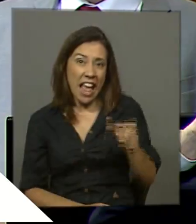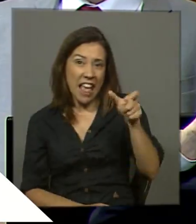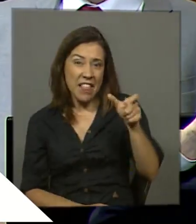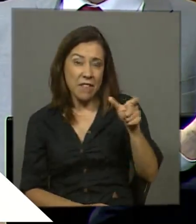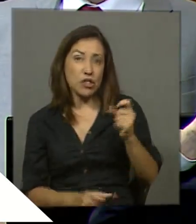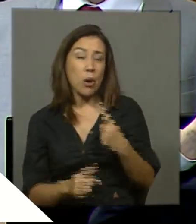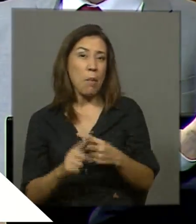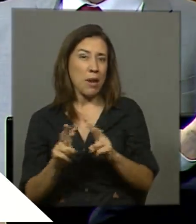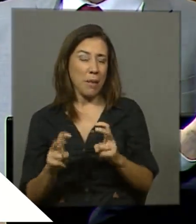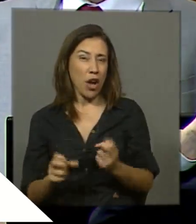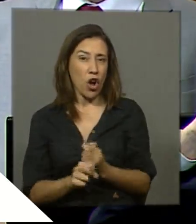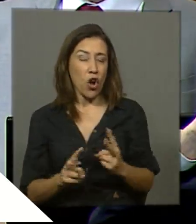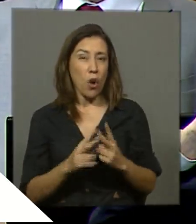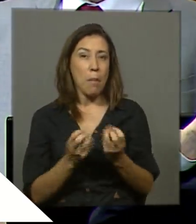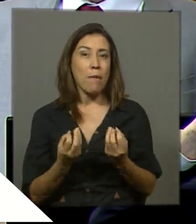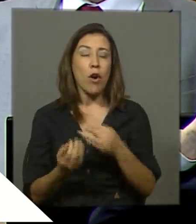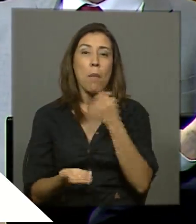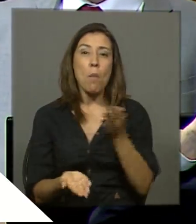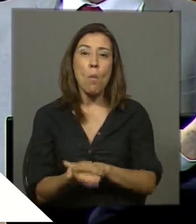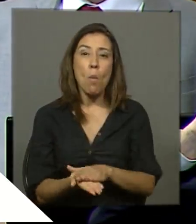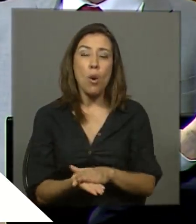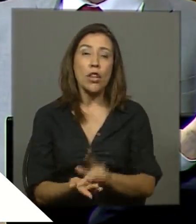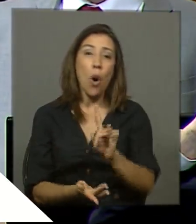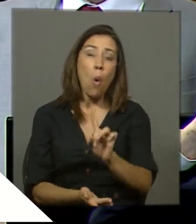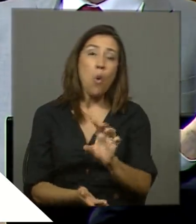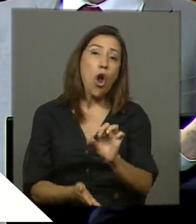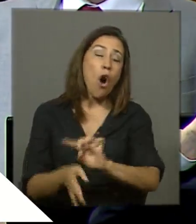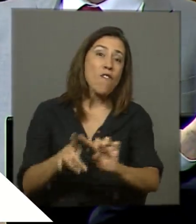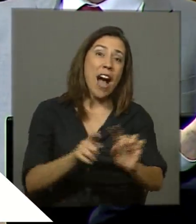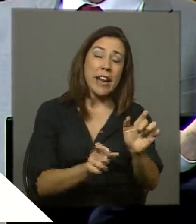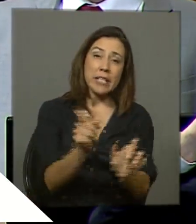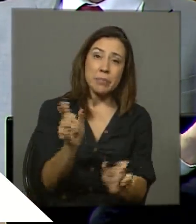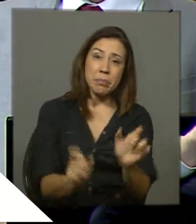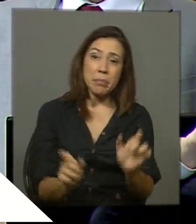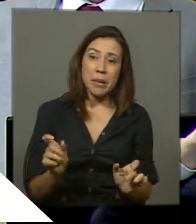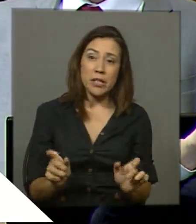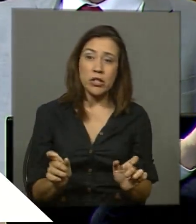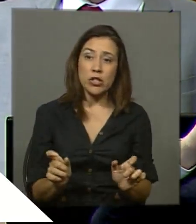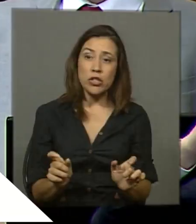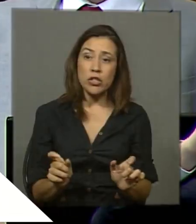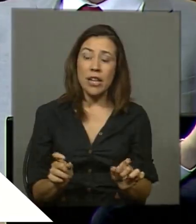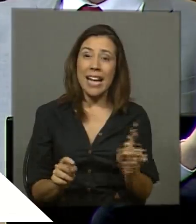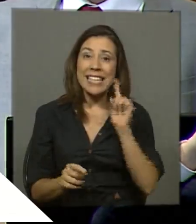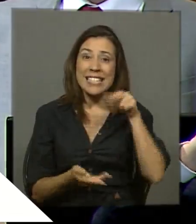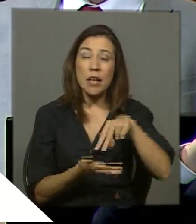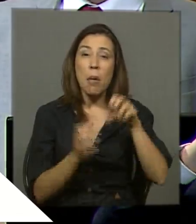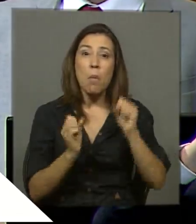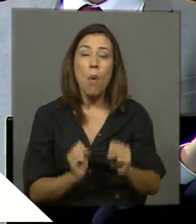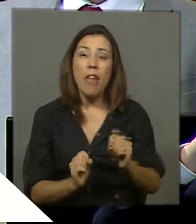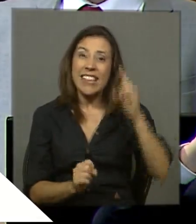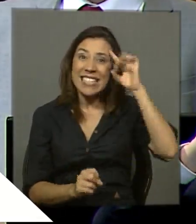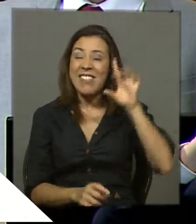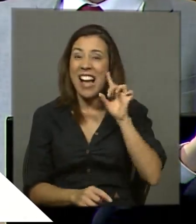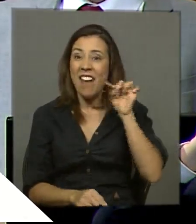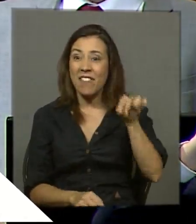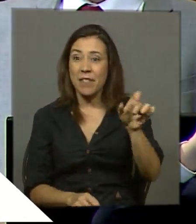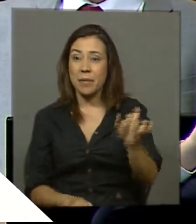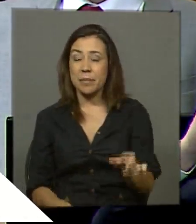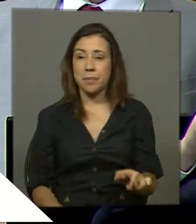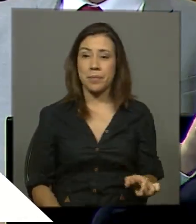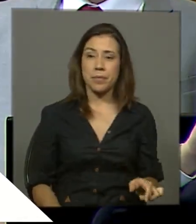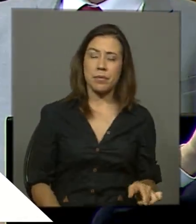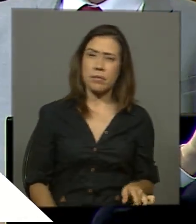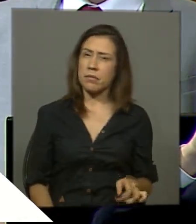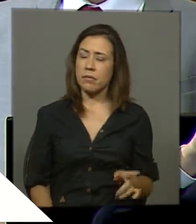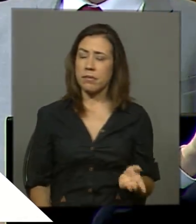una construcción causando la muerte de una o más personas cuya presencia allí pudo prevee hace